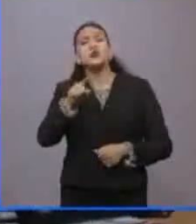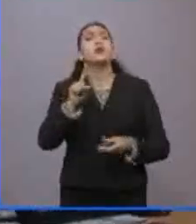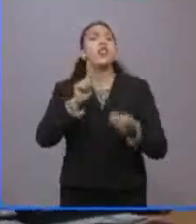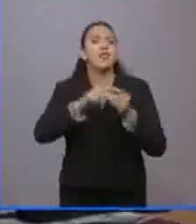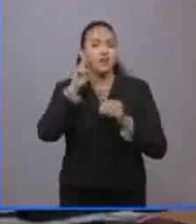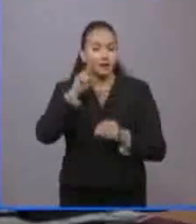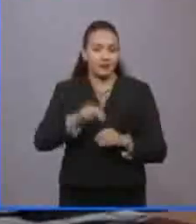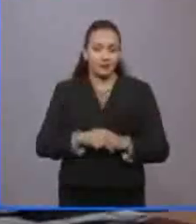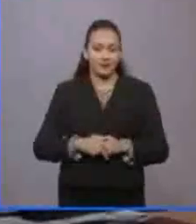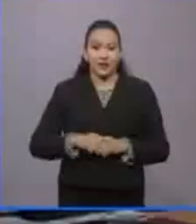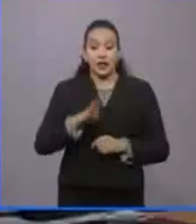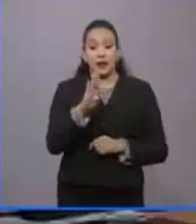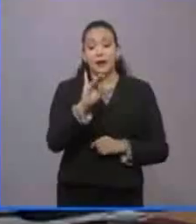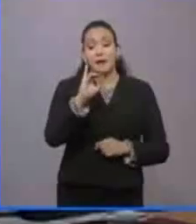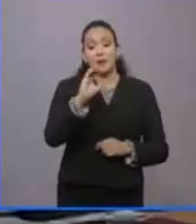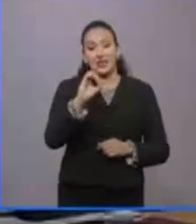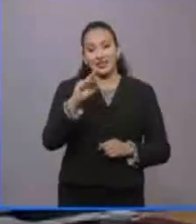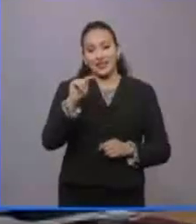sitio